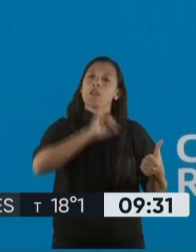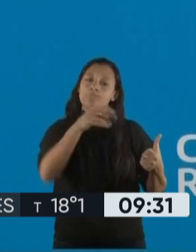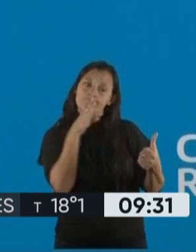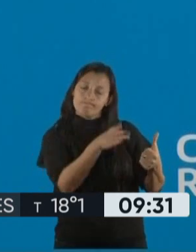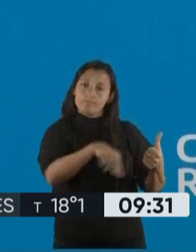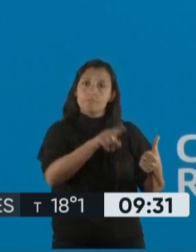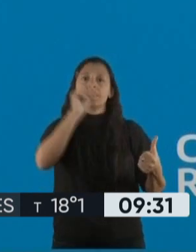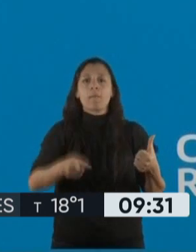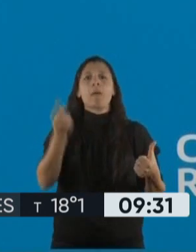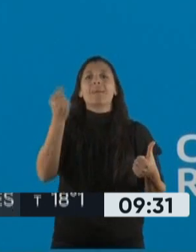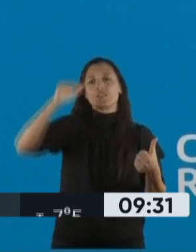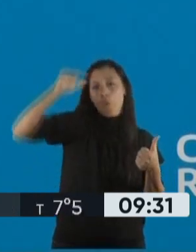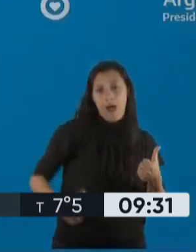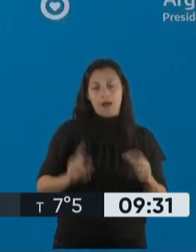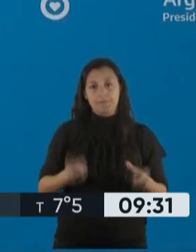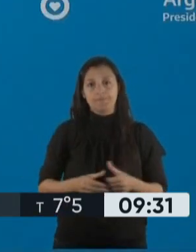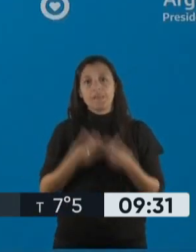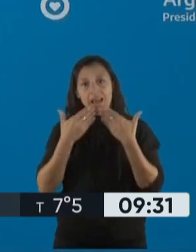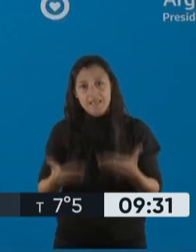argentinas y a la baja de los precios. Gracias.